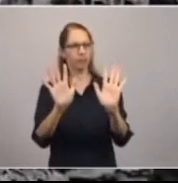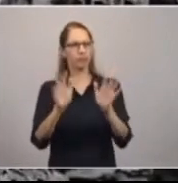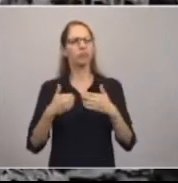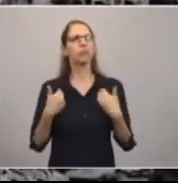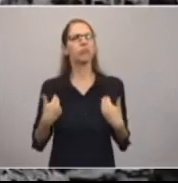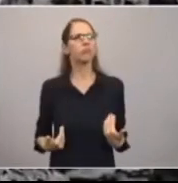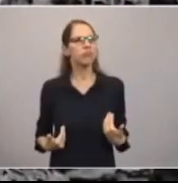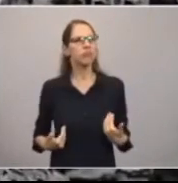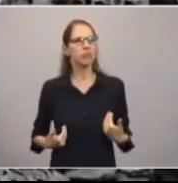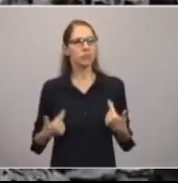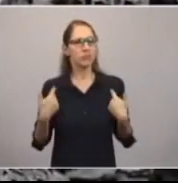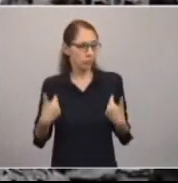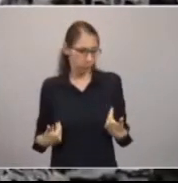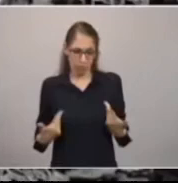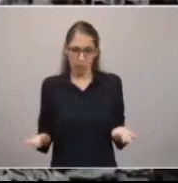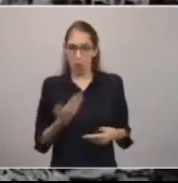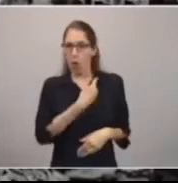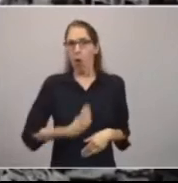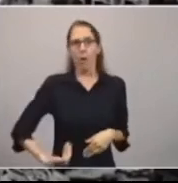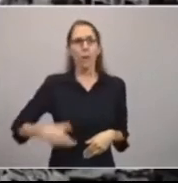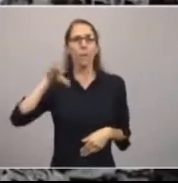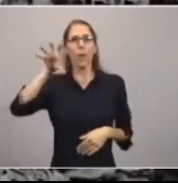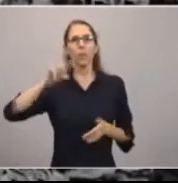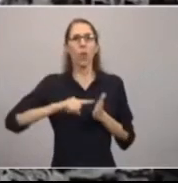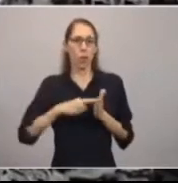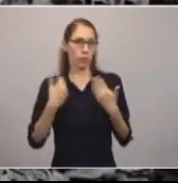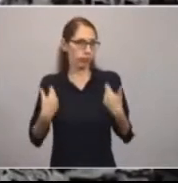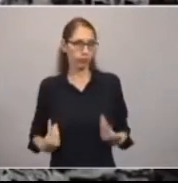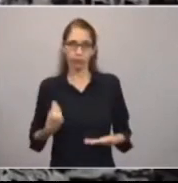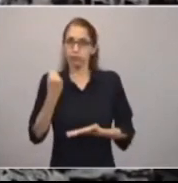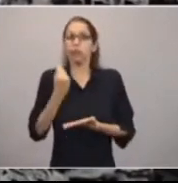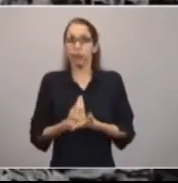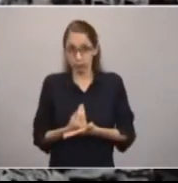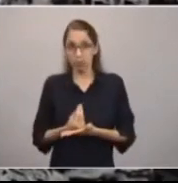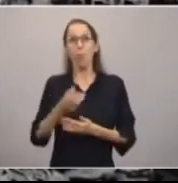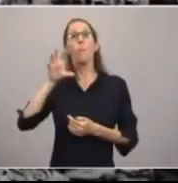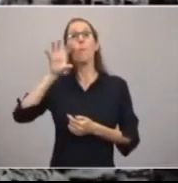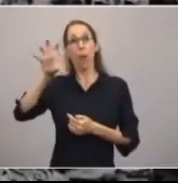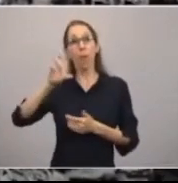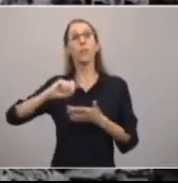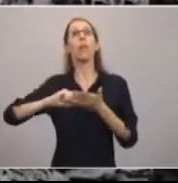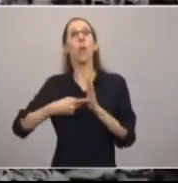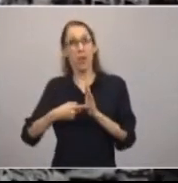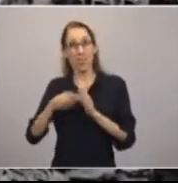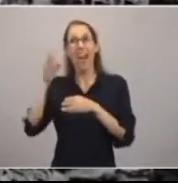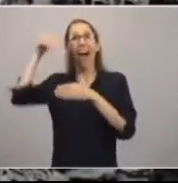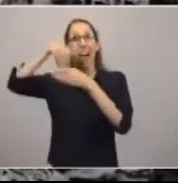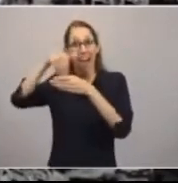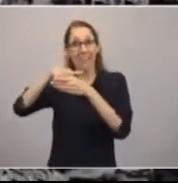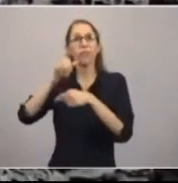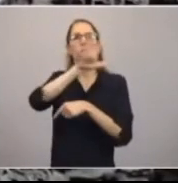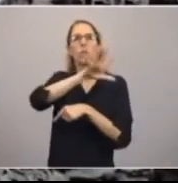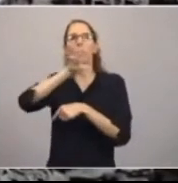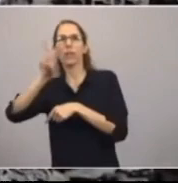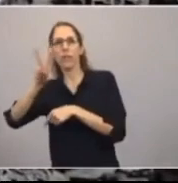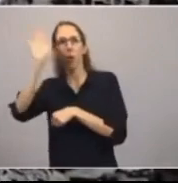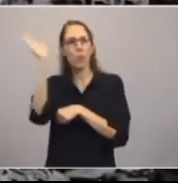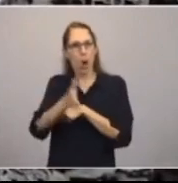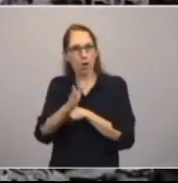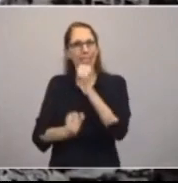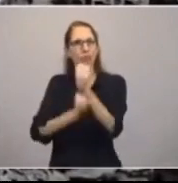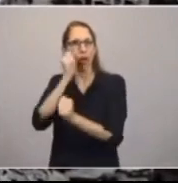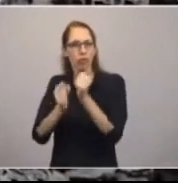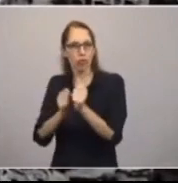Aires, que es donde está 52% de la industria nacional de la Argentina. Y lo quiero decir una y mil veces. No defiendo a la